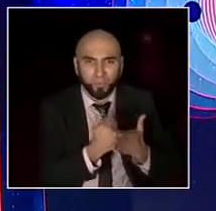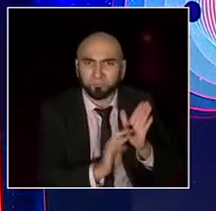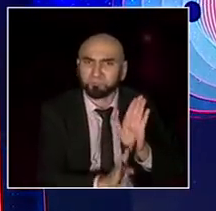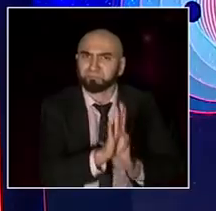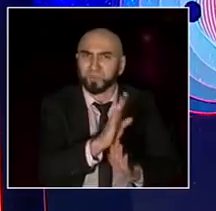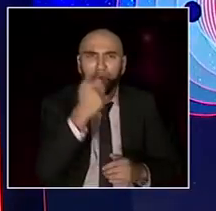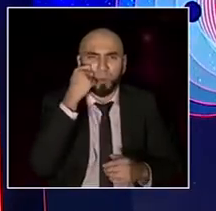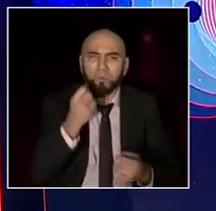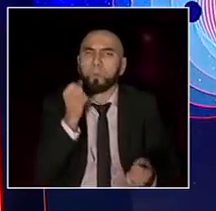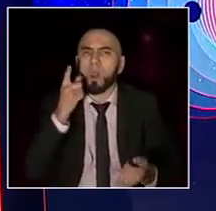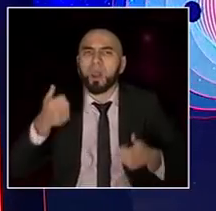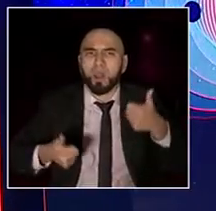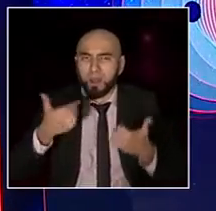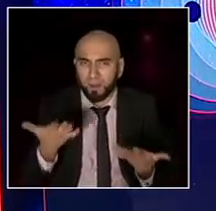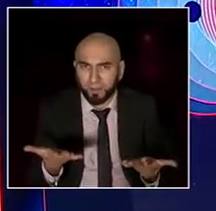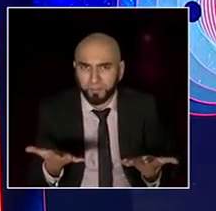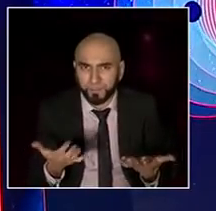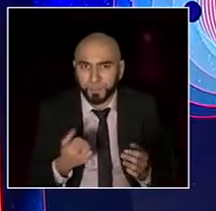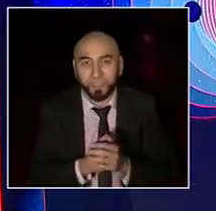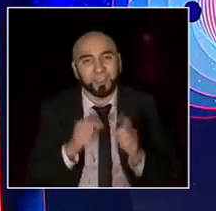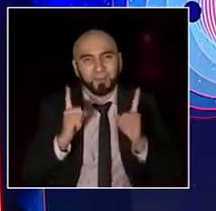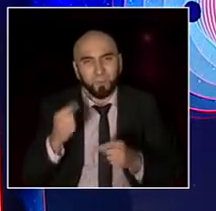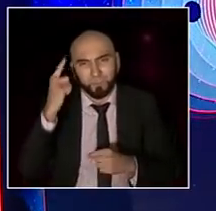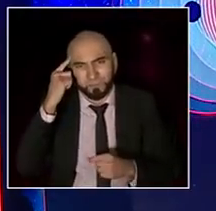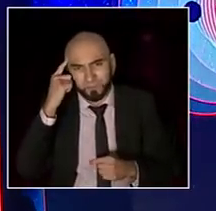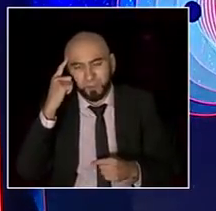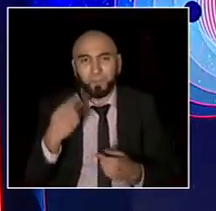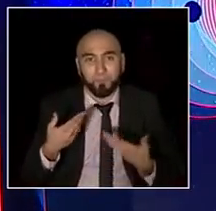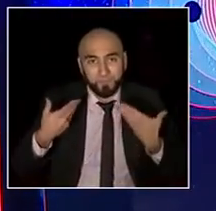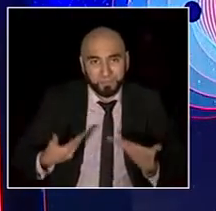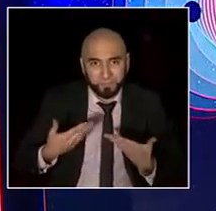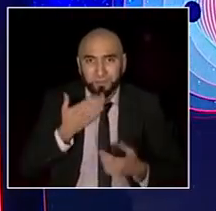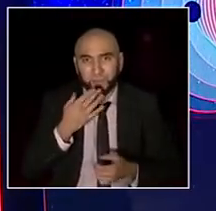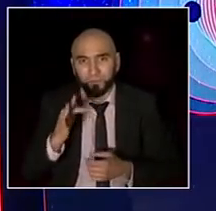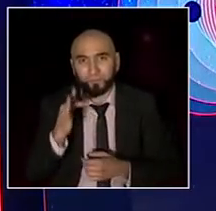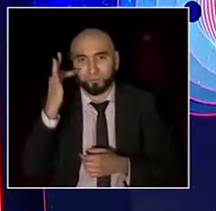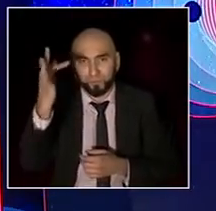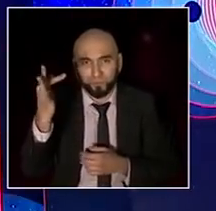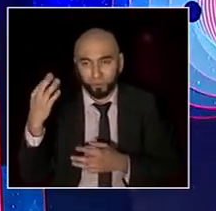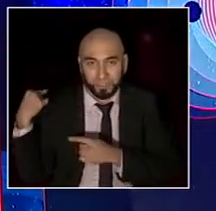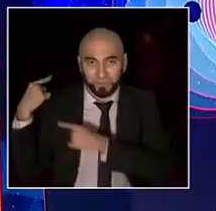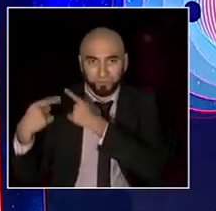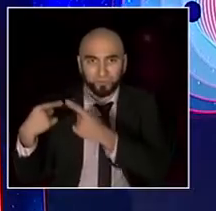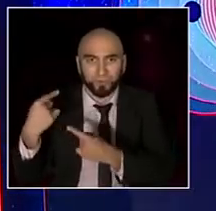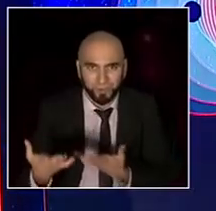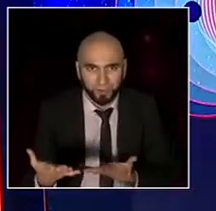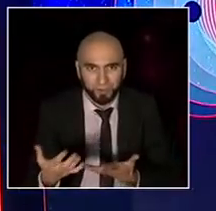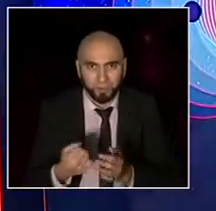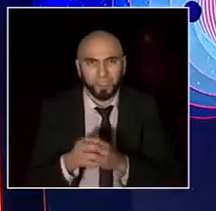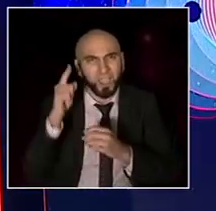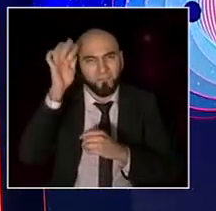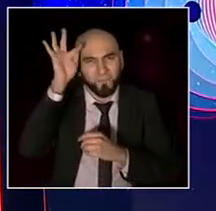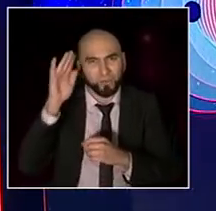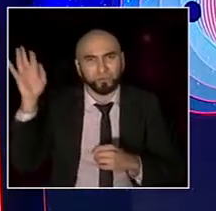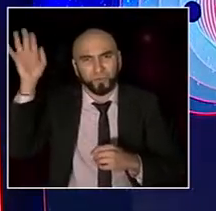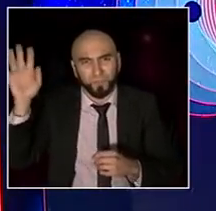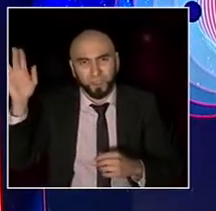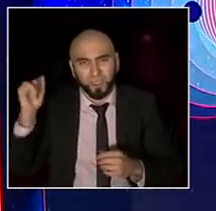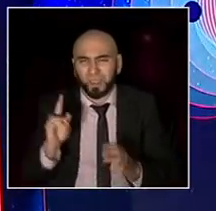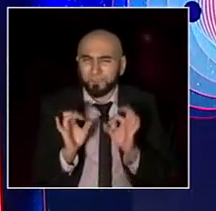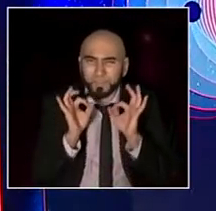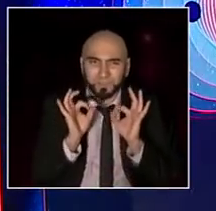Tenemos que hacernos las preguntas del presente y del futuro a partir de nuestra historia y de los imperativos del mundo. La filosofía